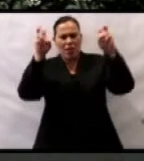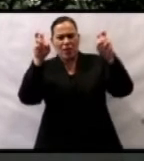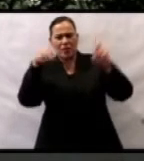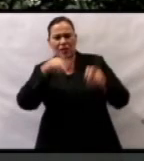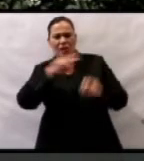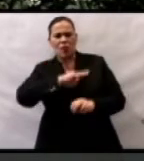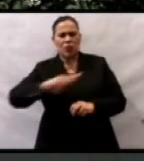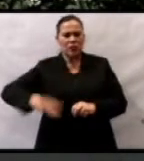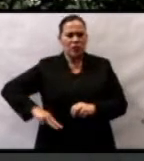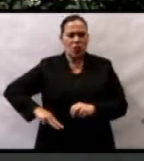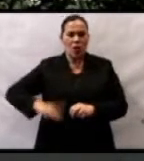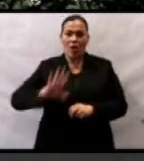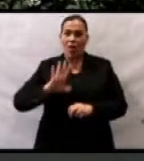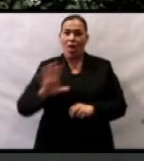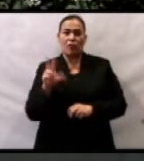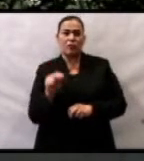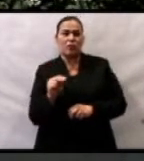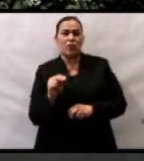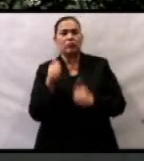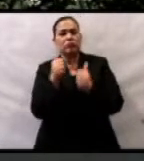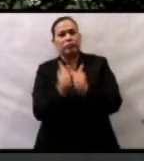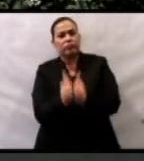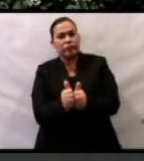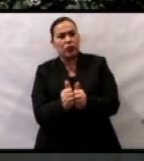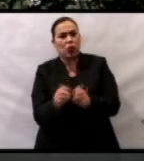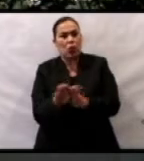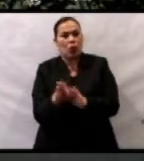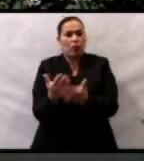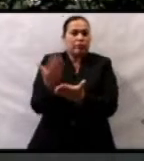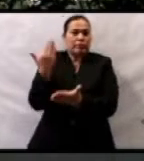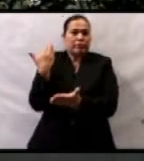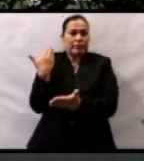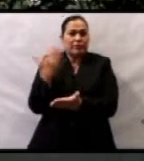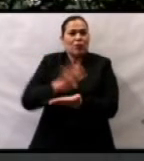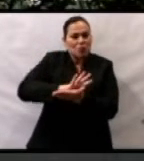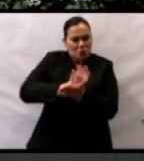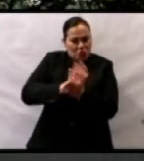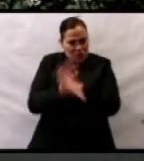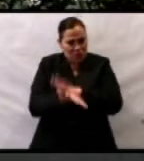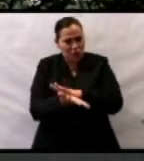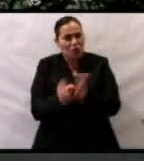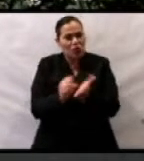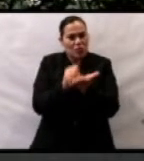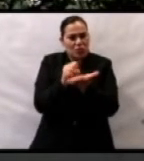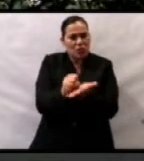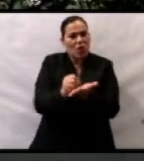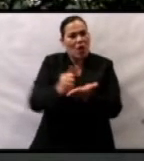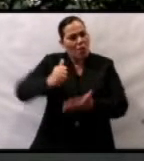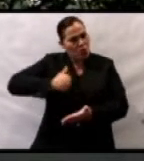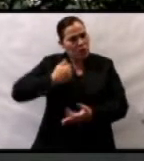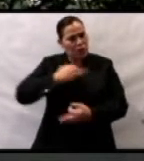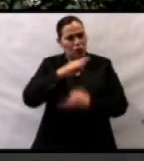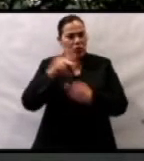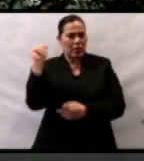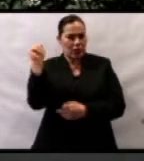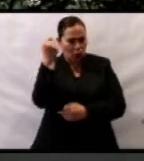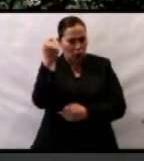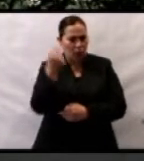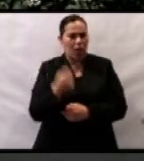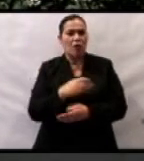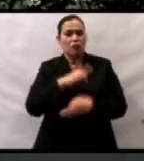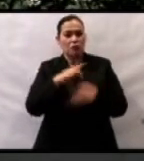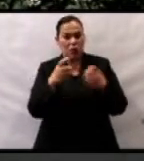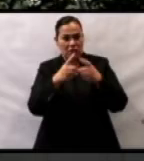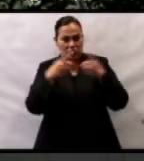no debía permanecer pasivo, como la modernización de sus servicios, el aprovechamiento de la tecnología, el